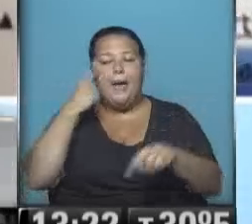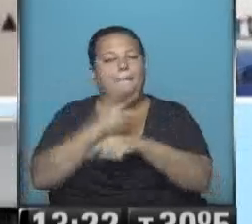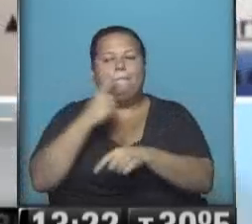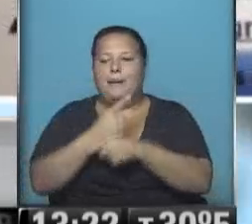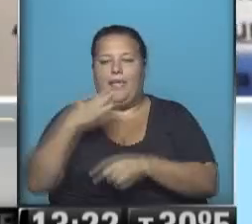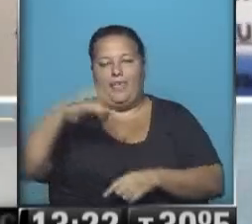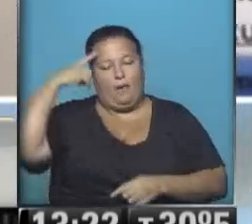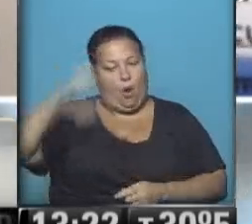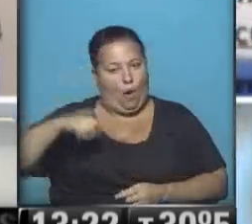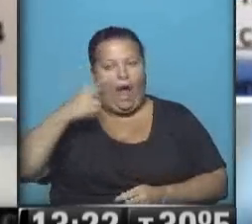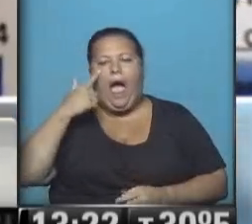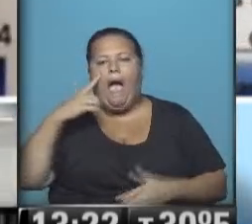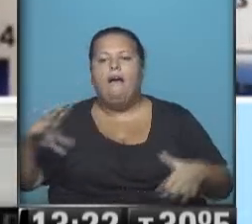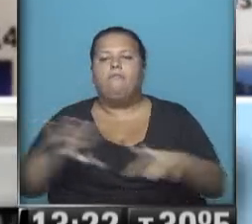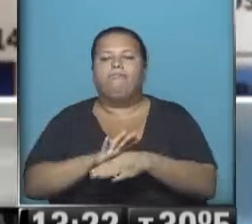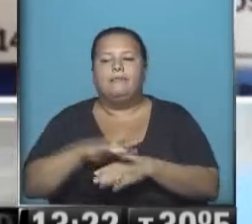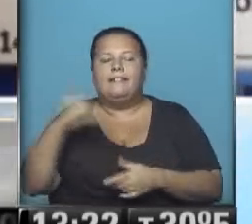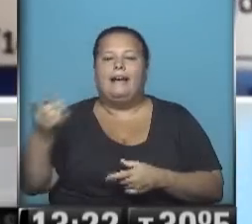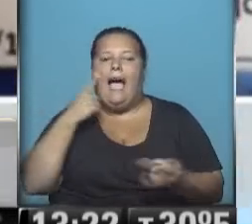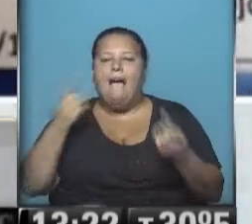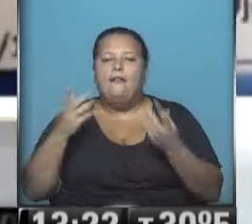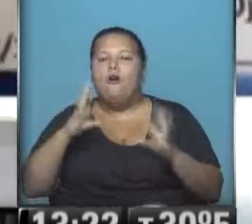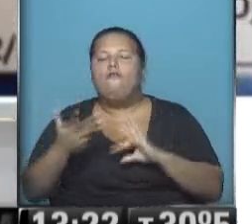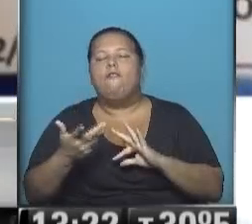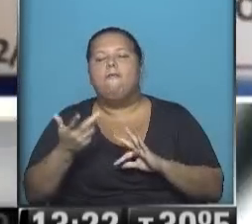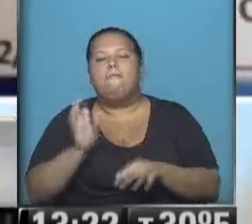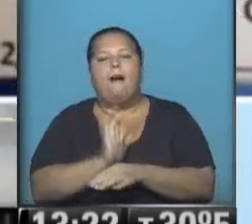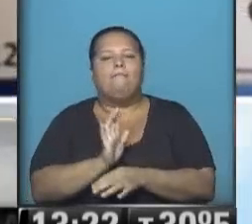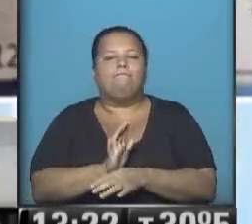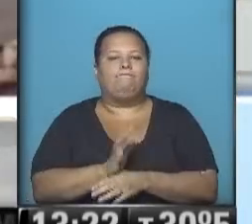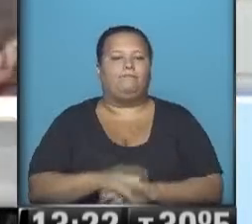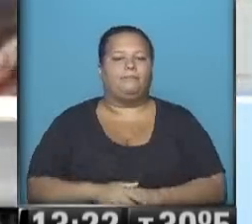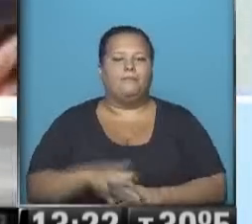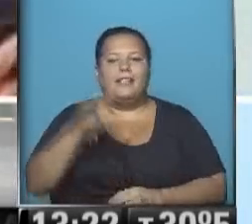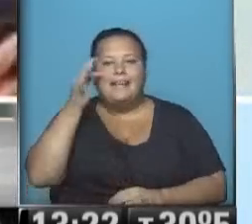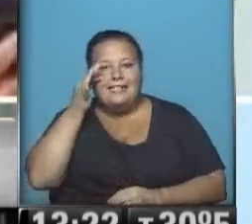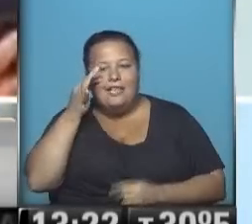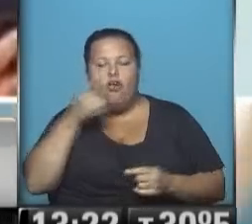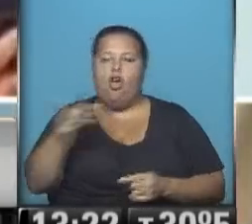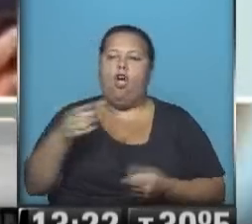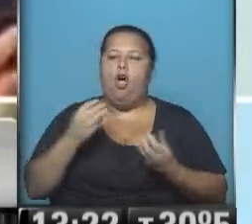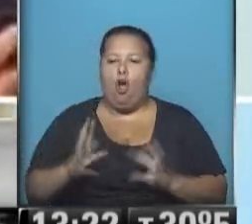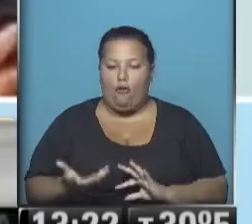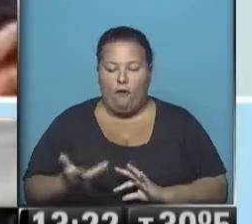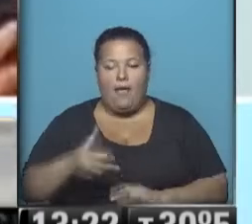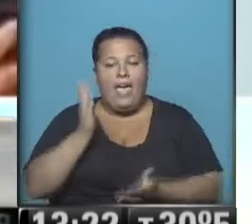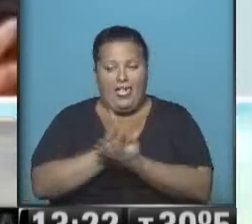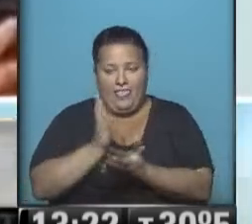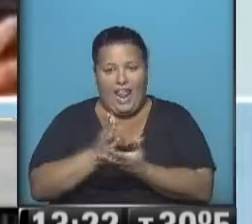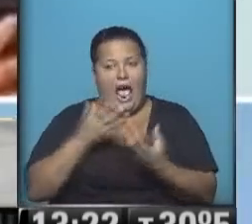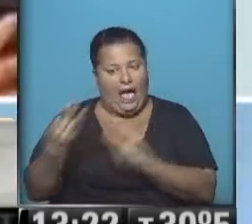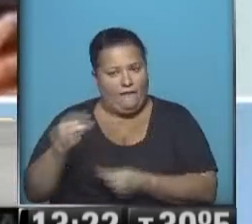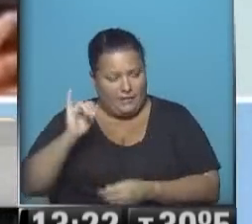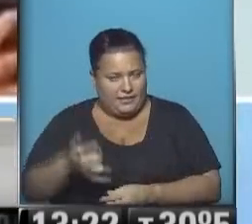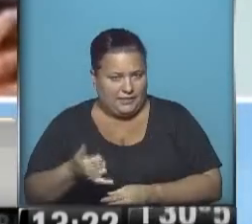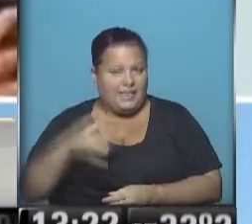tiene que hacer la ju a ver si puede romper algún tipo eh de testimonio en contra es decir tiene derecho a la defensa conejo